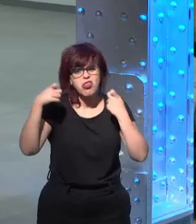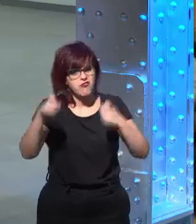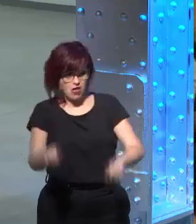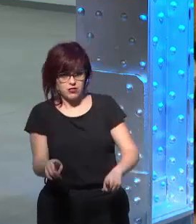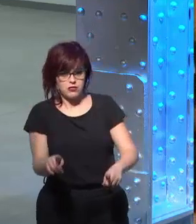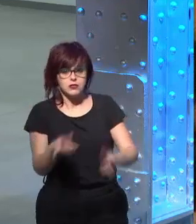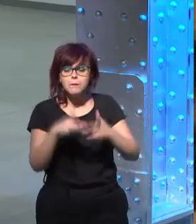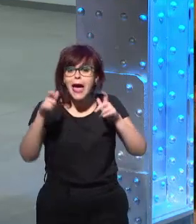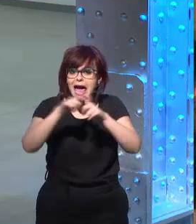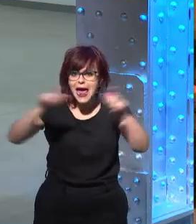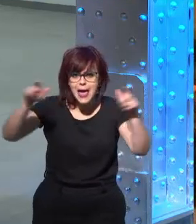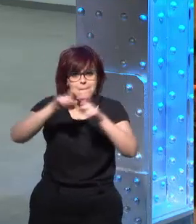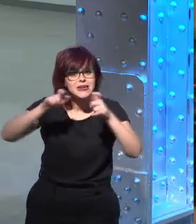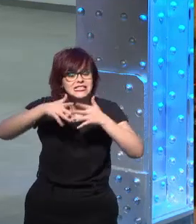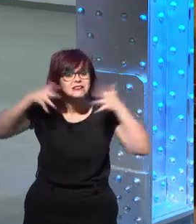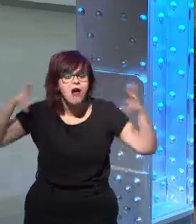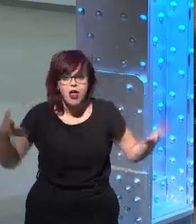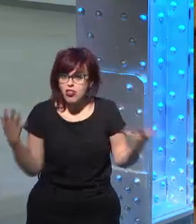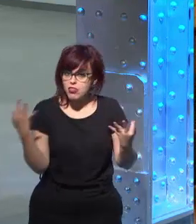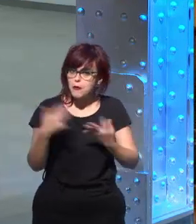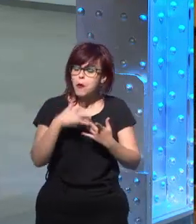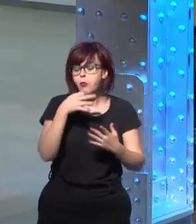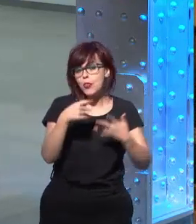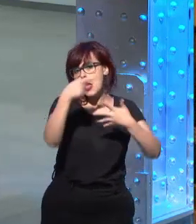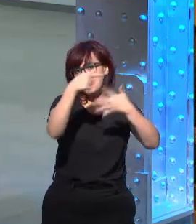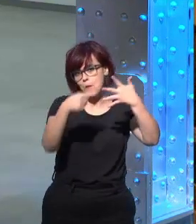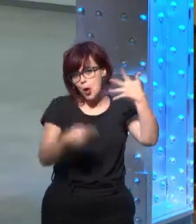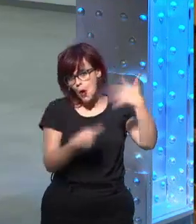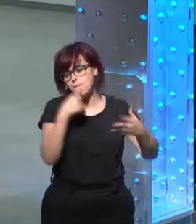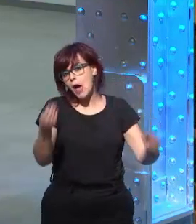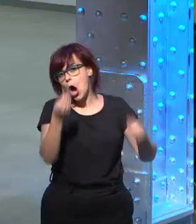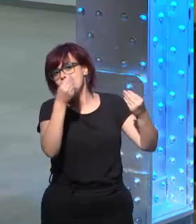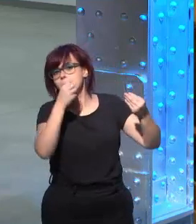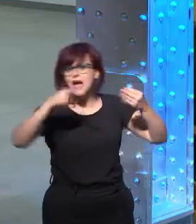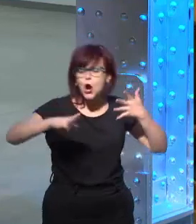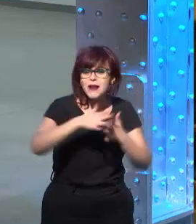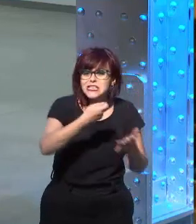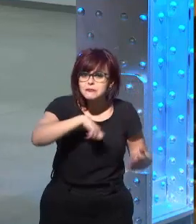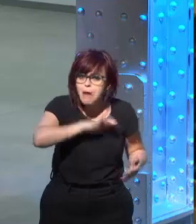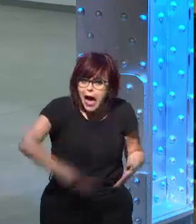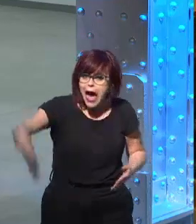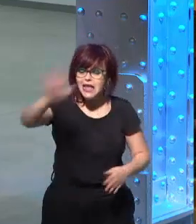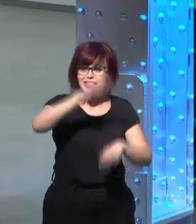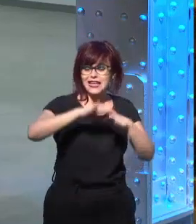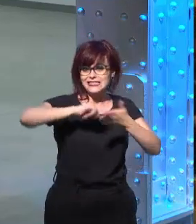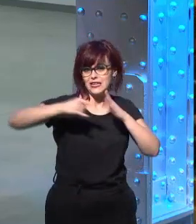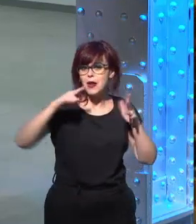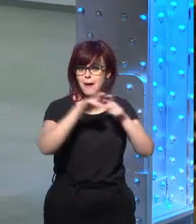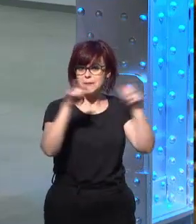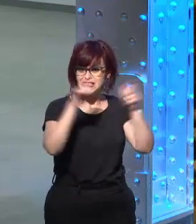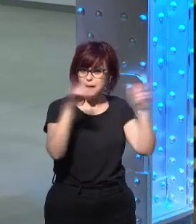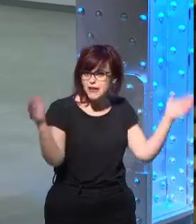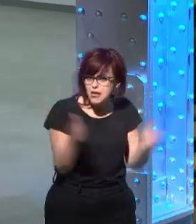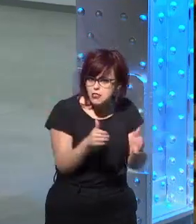Las empresas, las grandes empresas, bueno, podemos estar mejor o peor, es discutible, pero en España el tejido industrial de la pequeña empresa